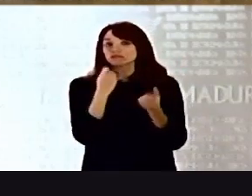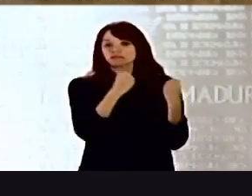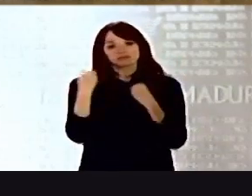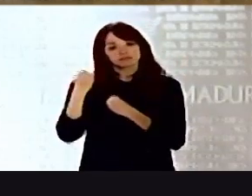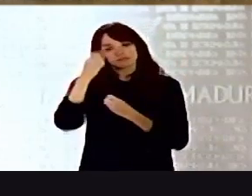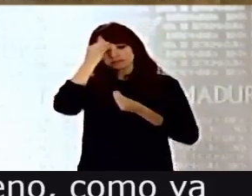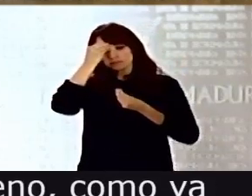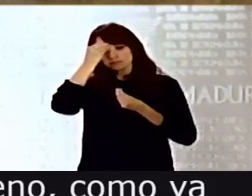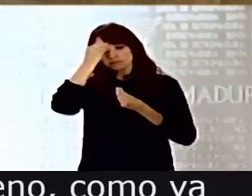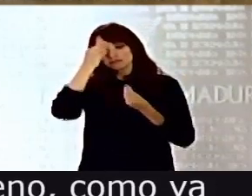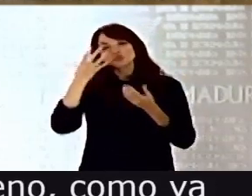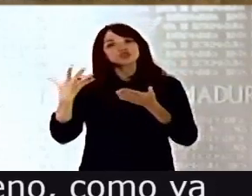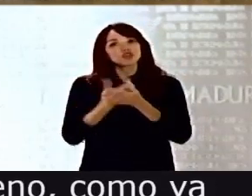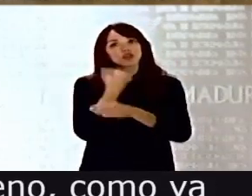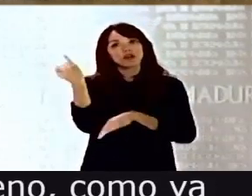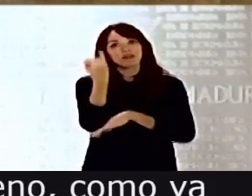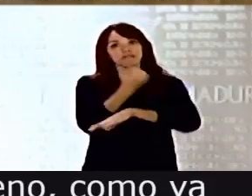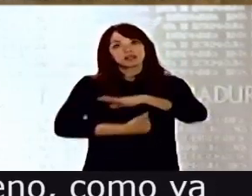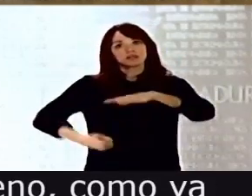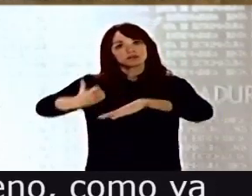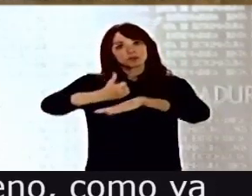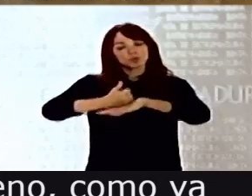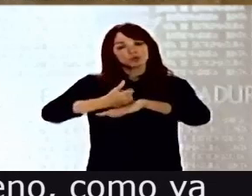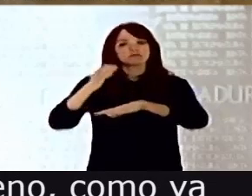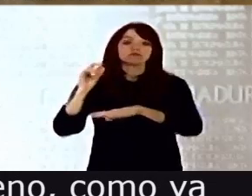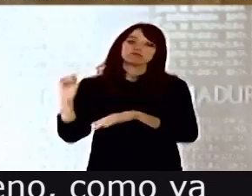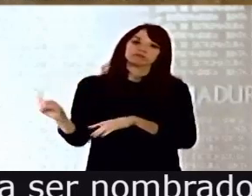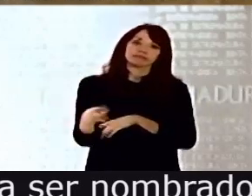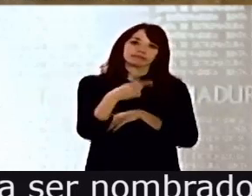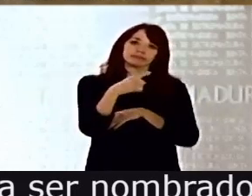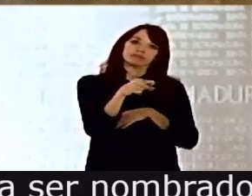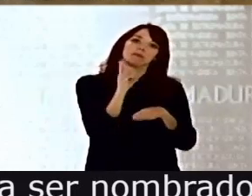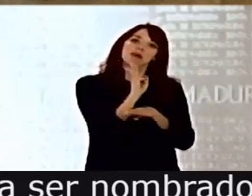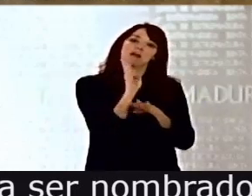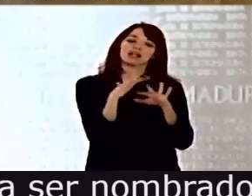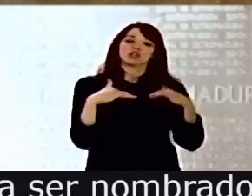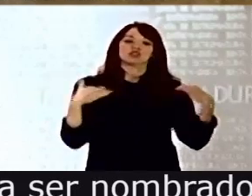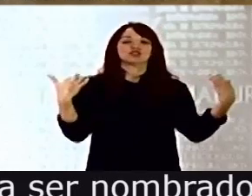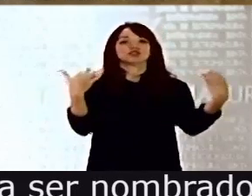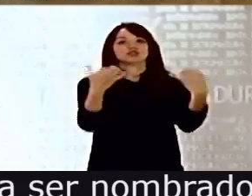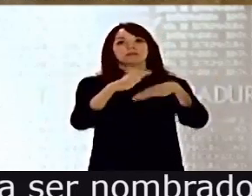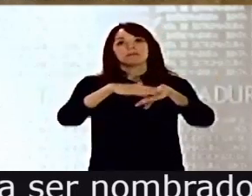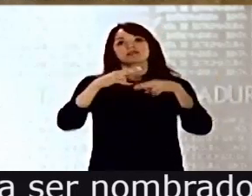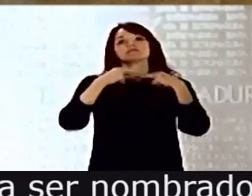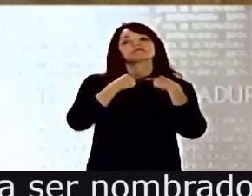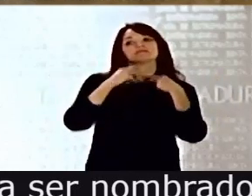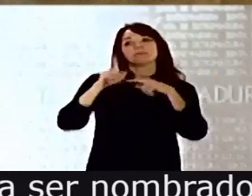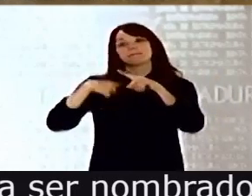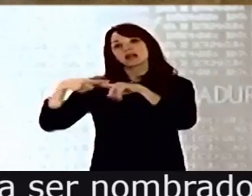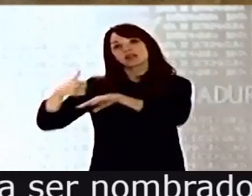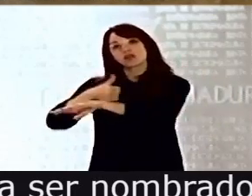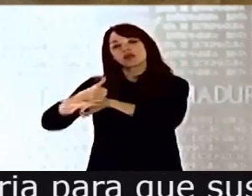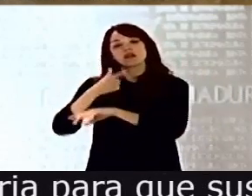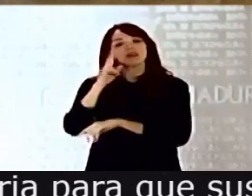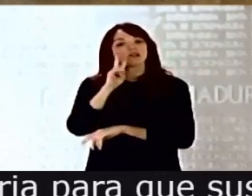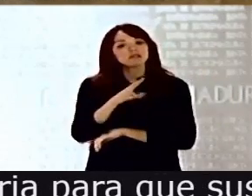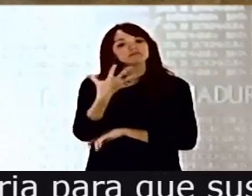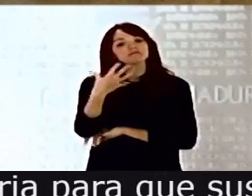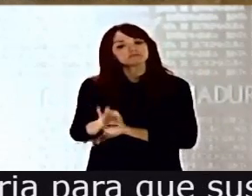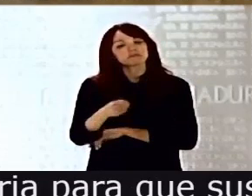todos los que van a ser nombrados altos cargos tienen que pasar por sede parlamentaria para que sus señorías y el resto de ciudadanos conozcan su